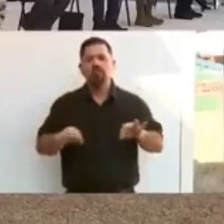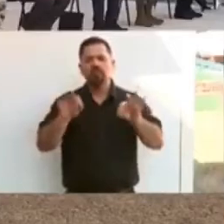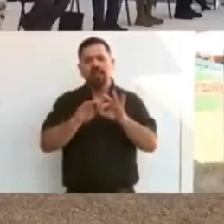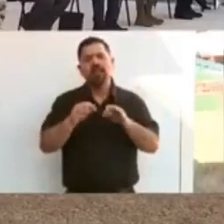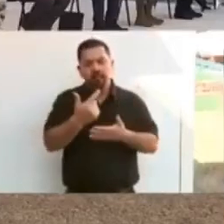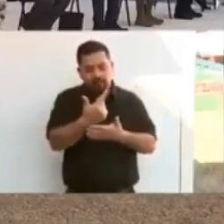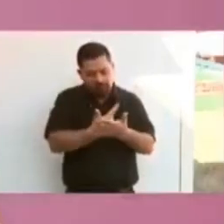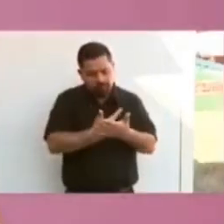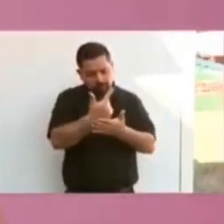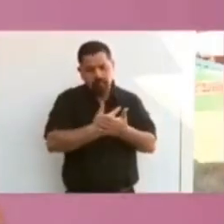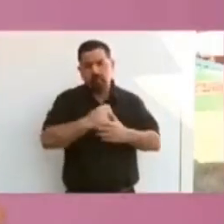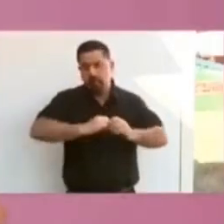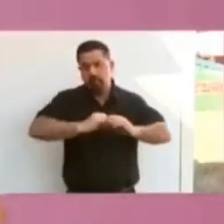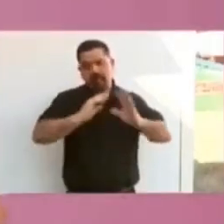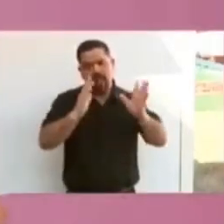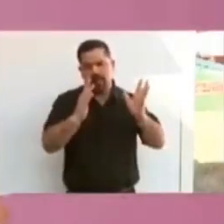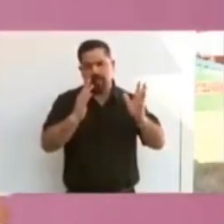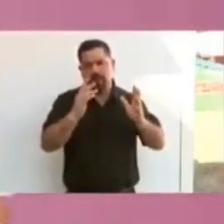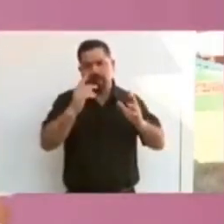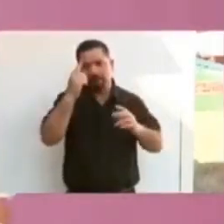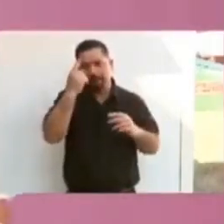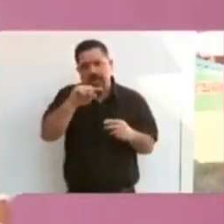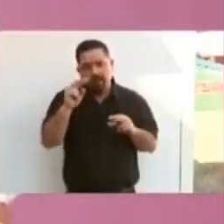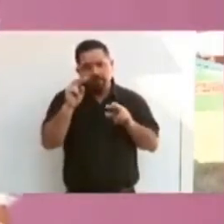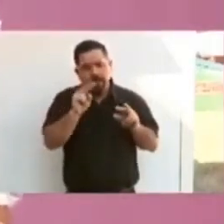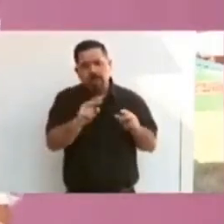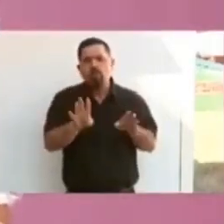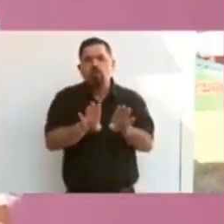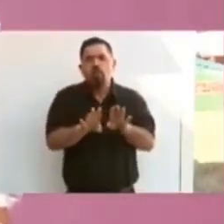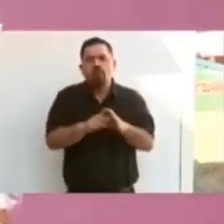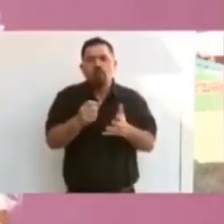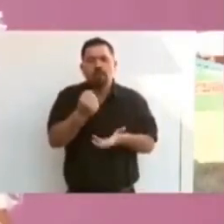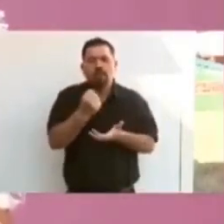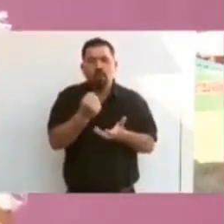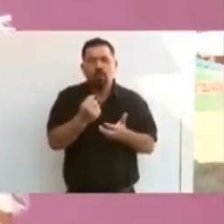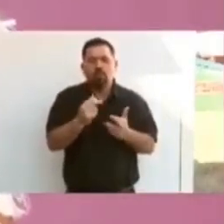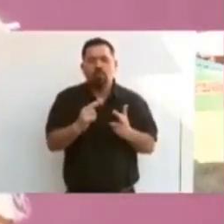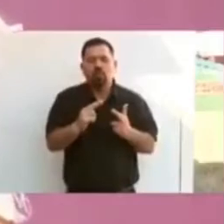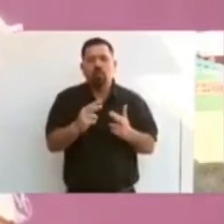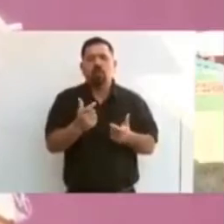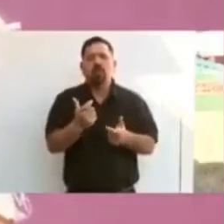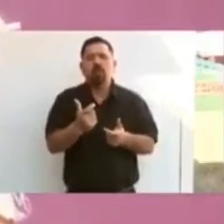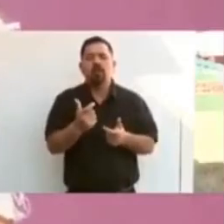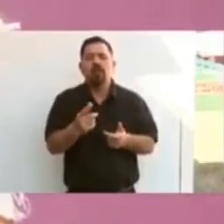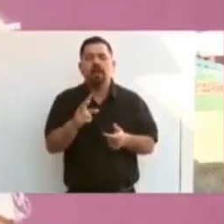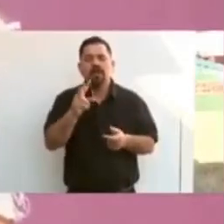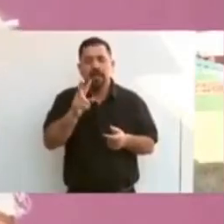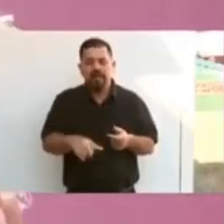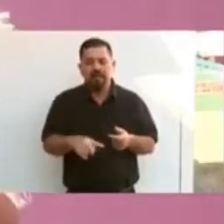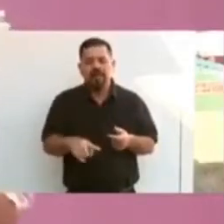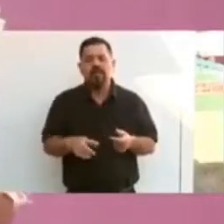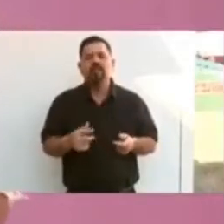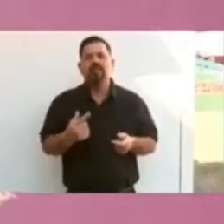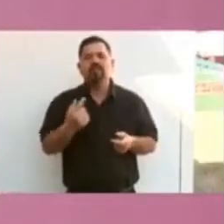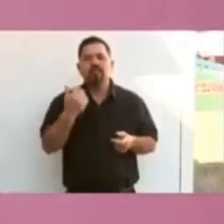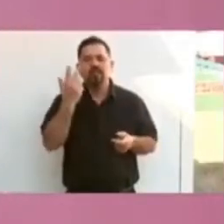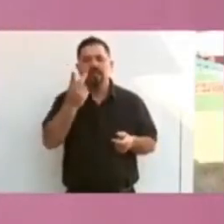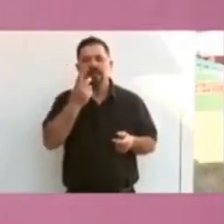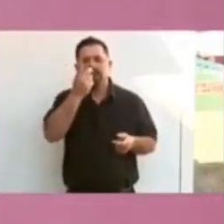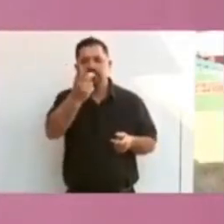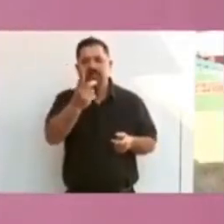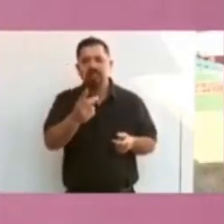es cuando uno puede estirar más el poco recurso o mucho que se tenga. Aquí, la verdad, yo solamente le quiero reiterar